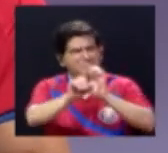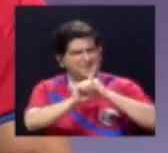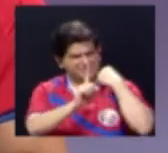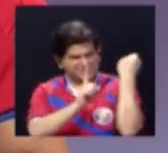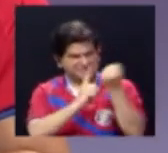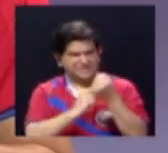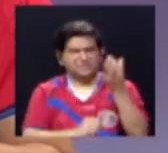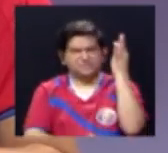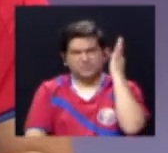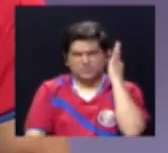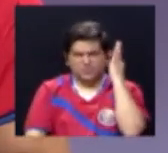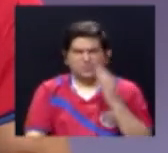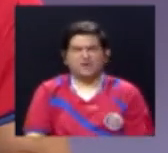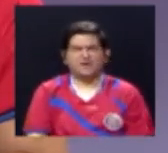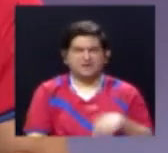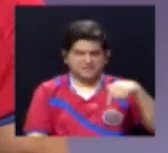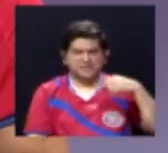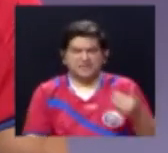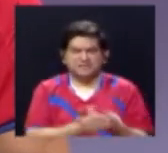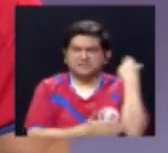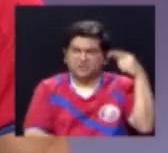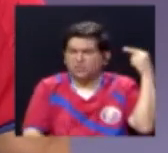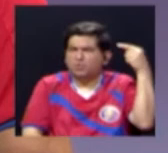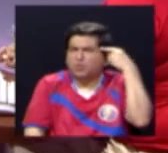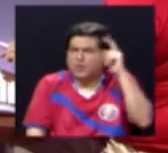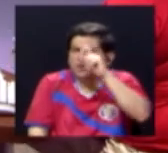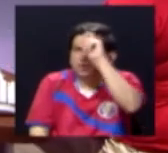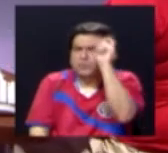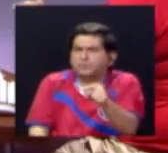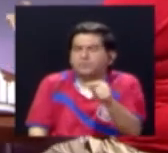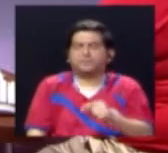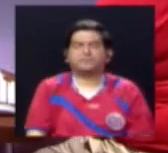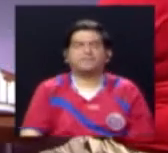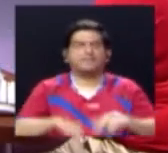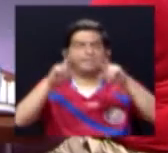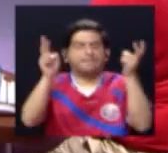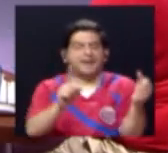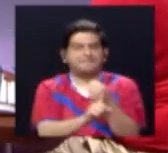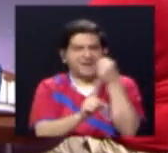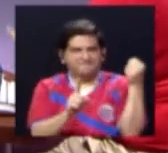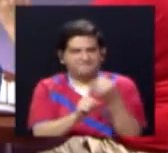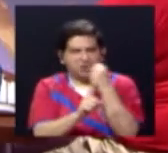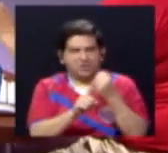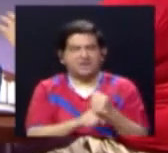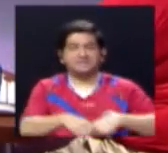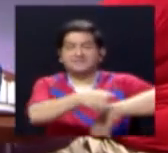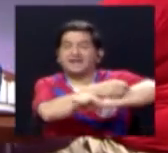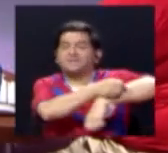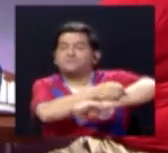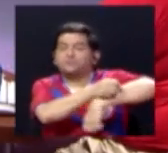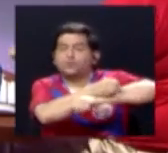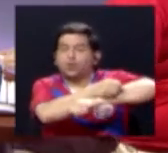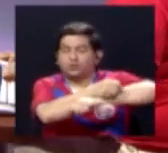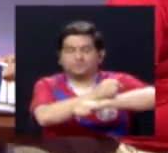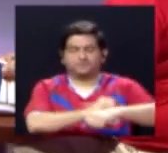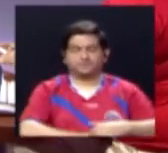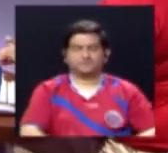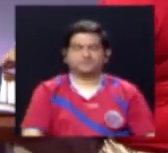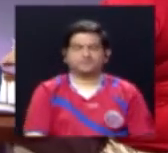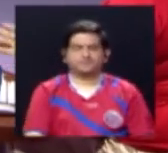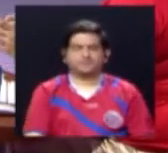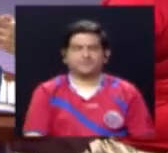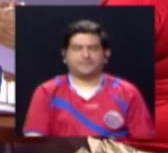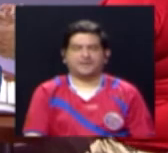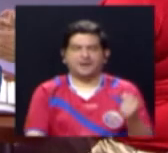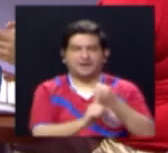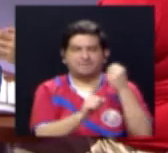para las mujeres durante esta nueva administración el tema de la violencia en el fútbol verdad bueno